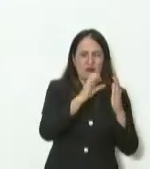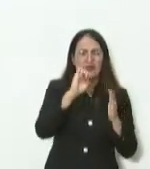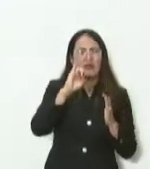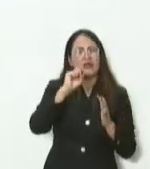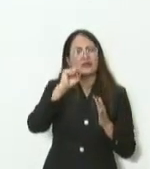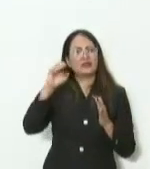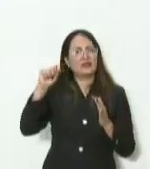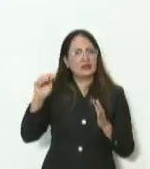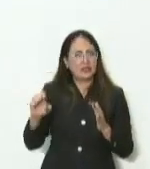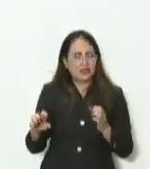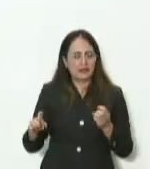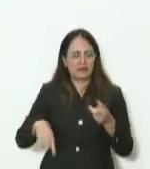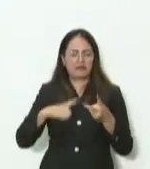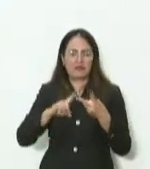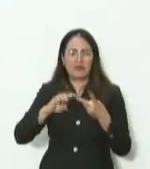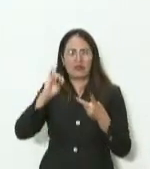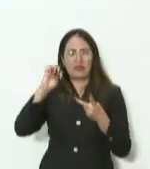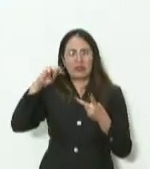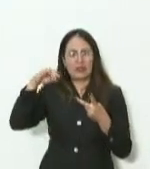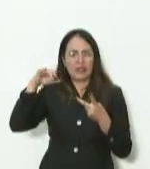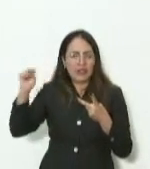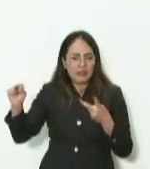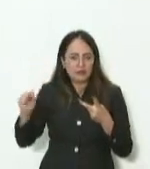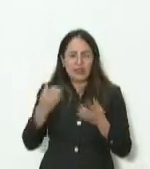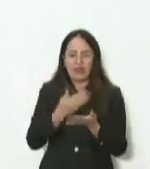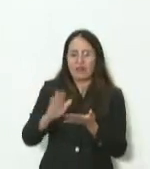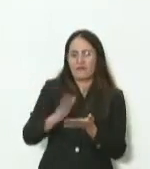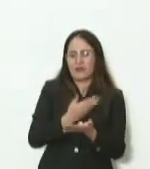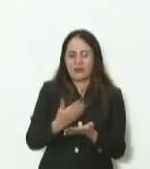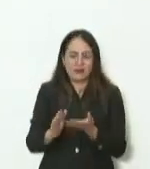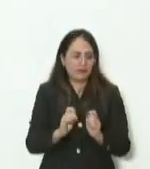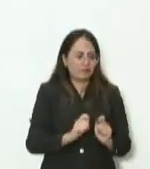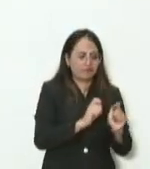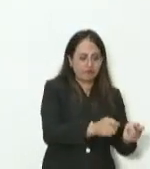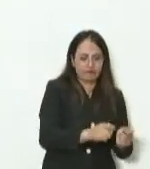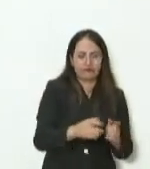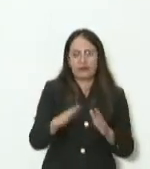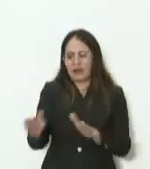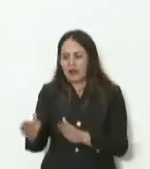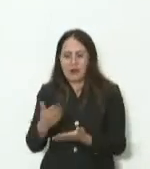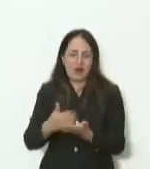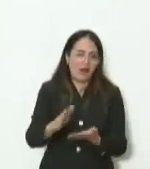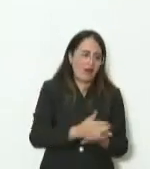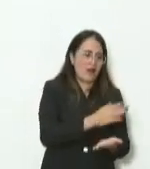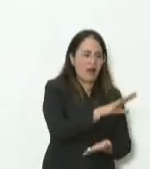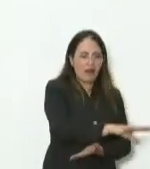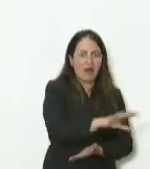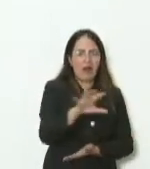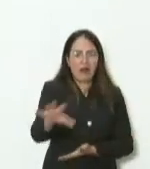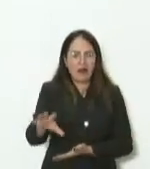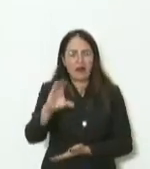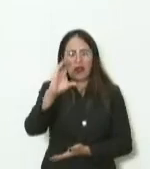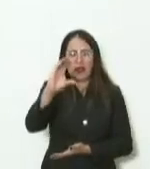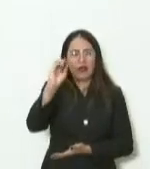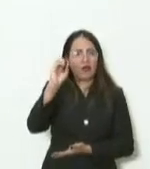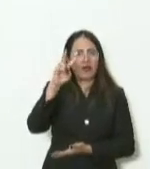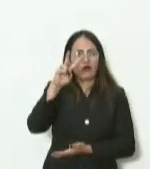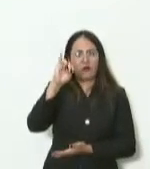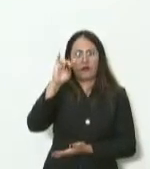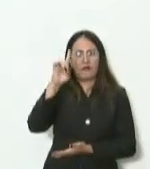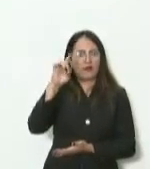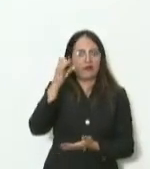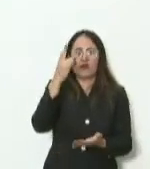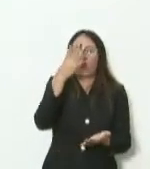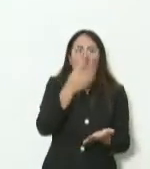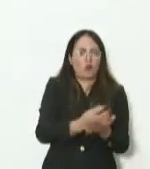tenido que dividir para albergar algunas en exclusivo pacientes con COVID y otras naturalmente para continuar con